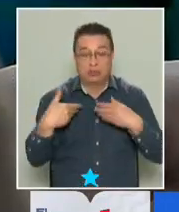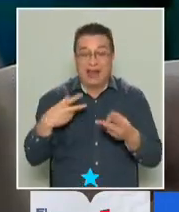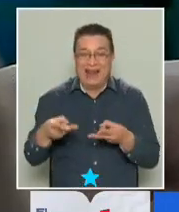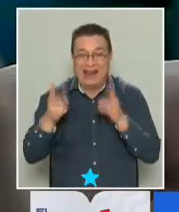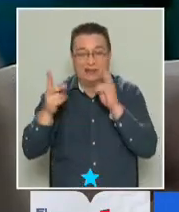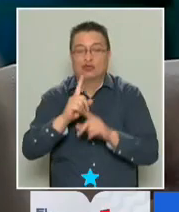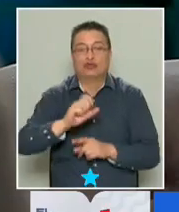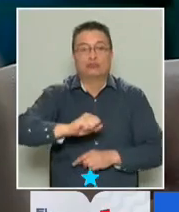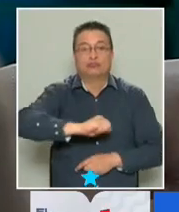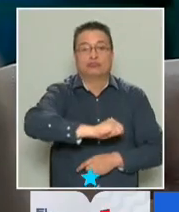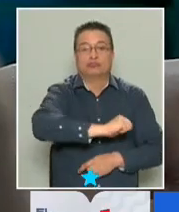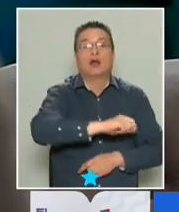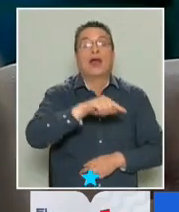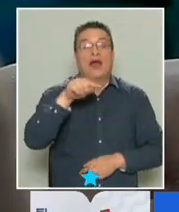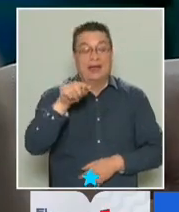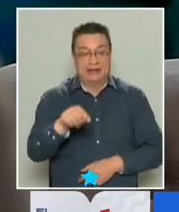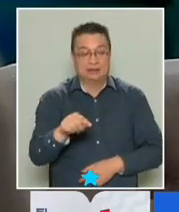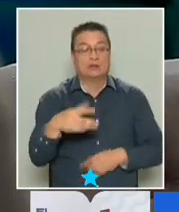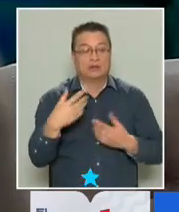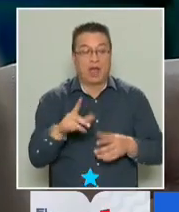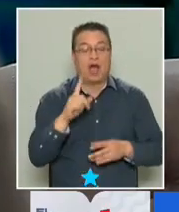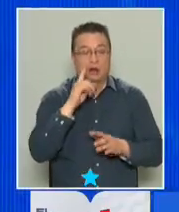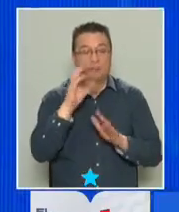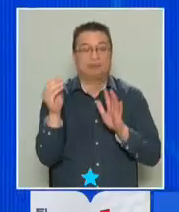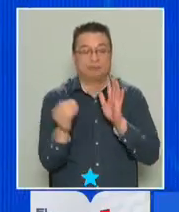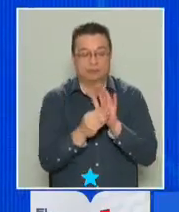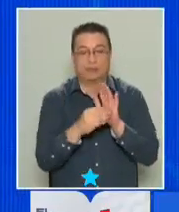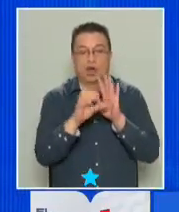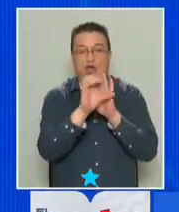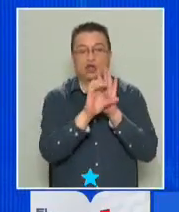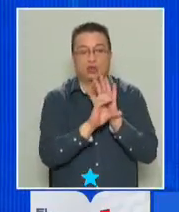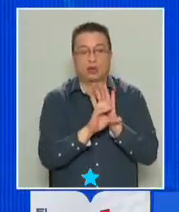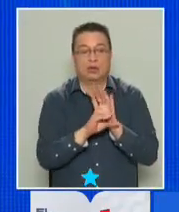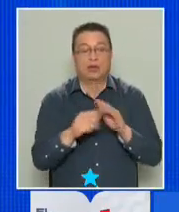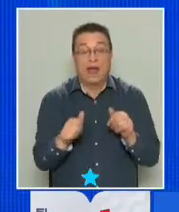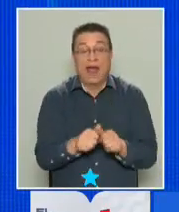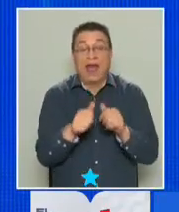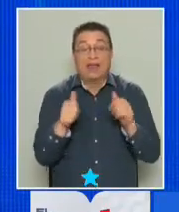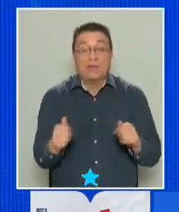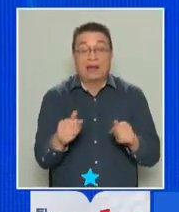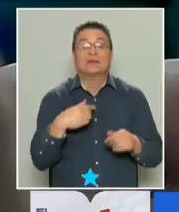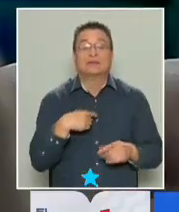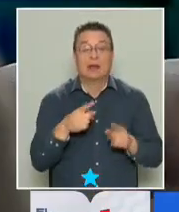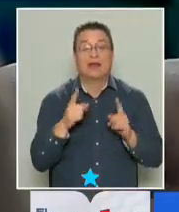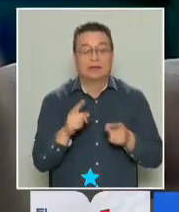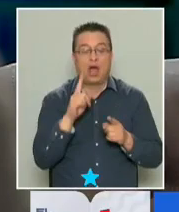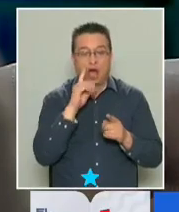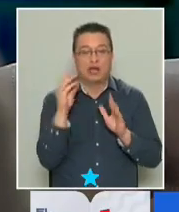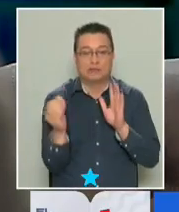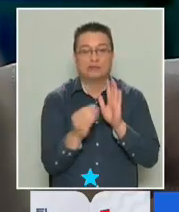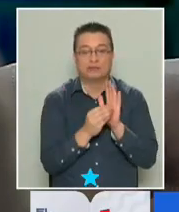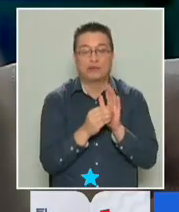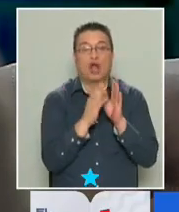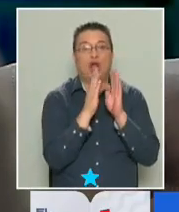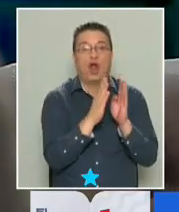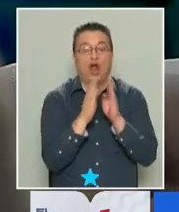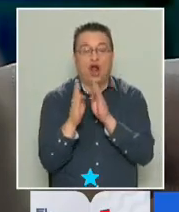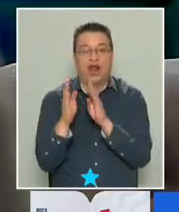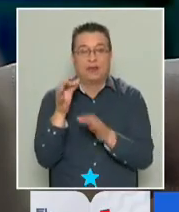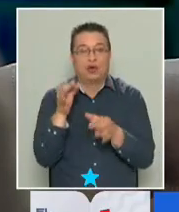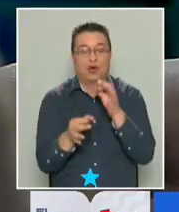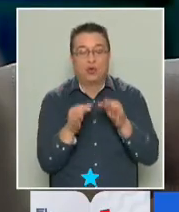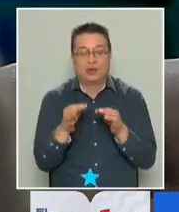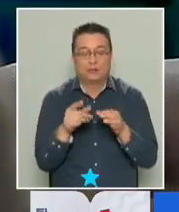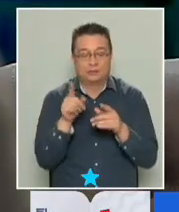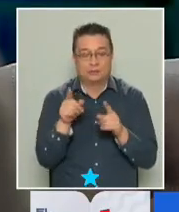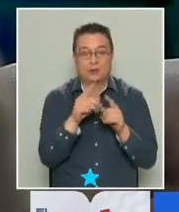y esto es parece que ya va a ser también un contenido constitucional pero además porque no solamente vamos a tener un ordenamiento jurídico y una